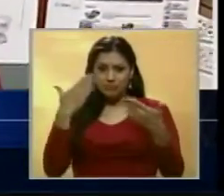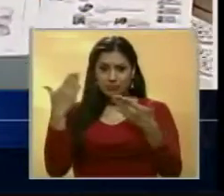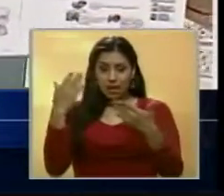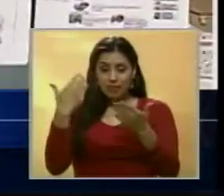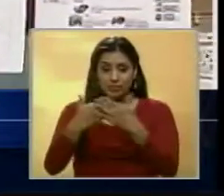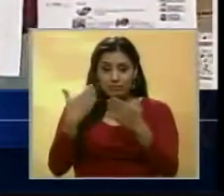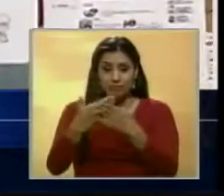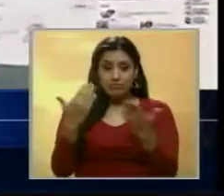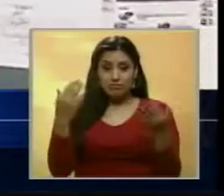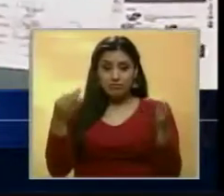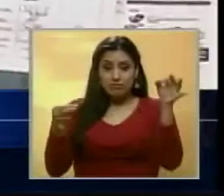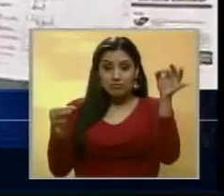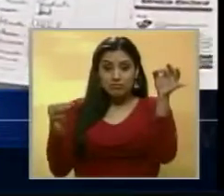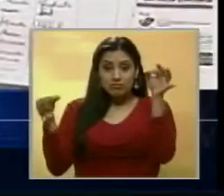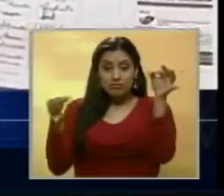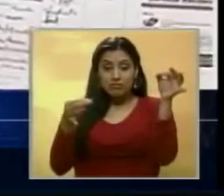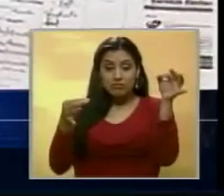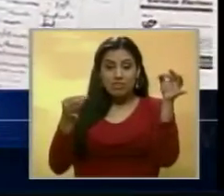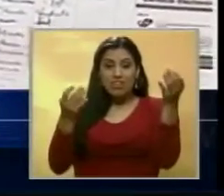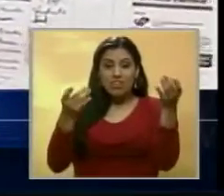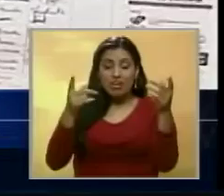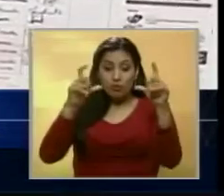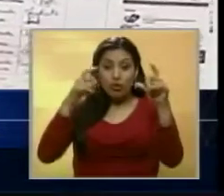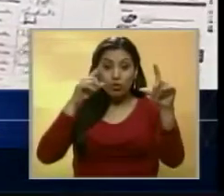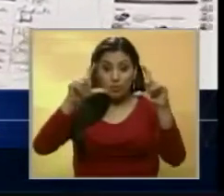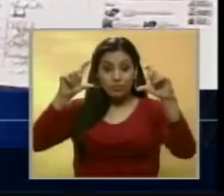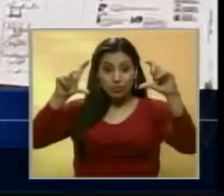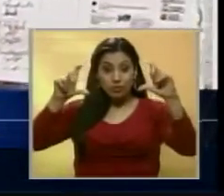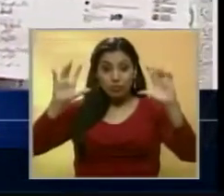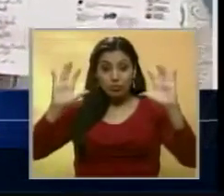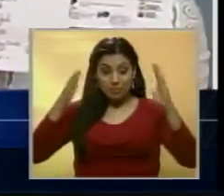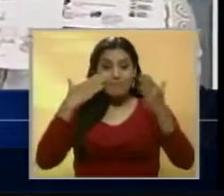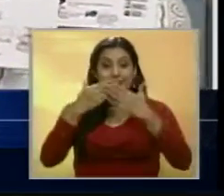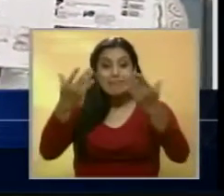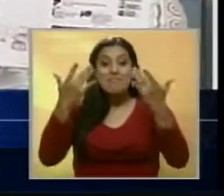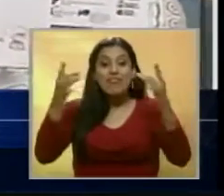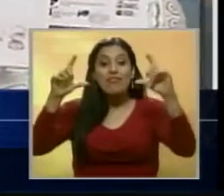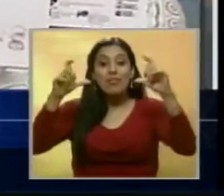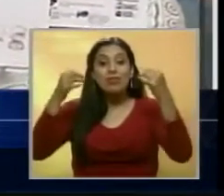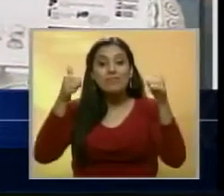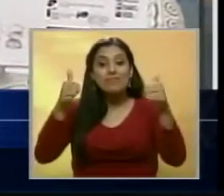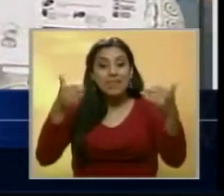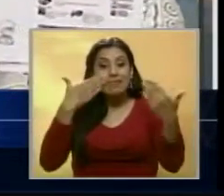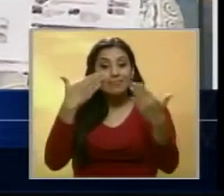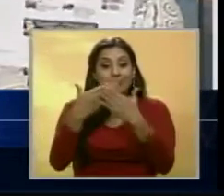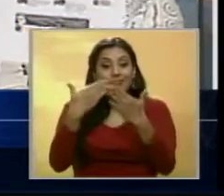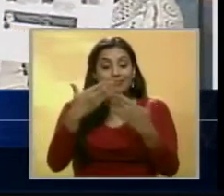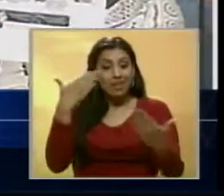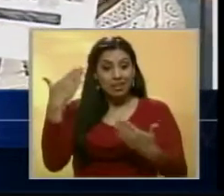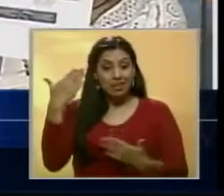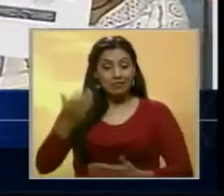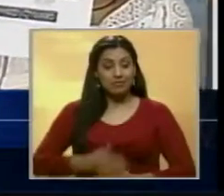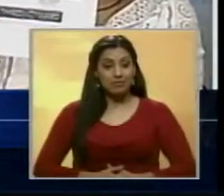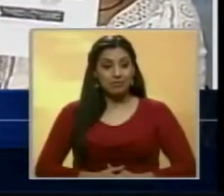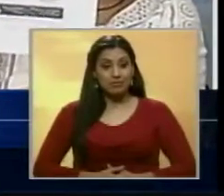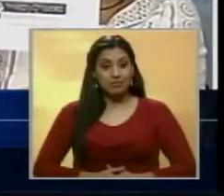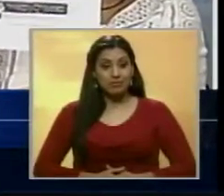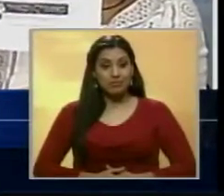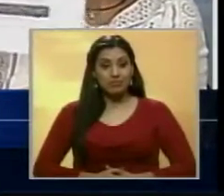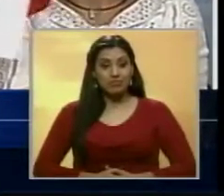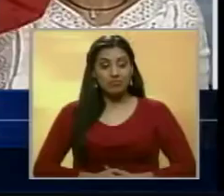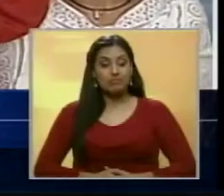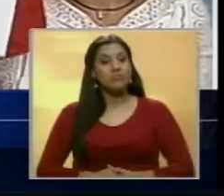Aquí está. ¿Ustedes están tomando la foto? Tómela bien, por favor. Aquí está. ¿Y le